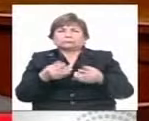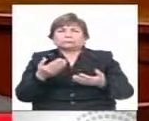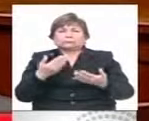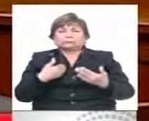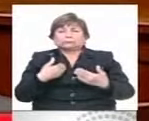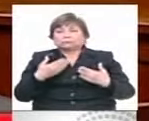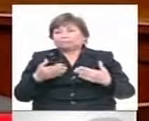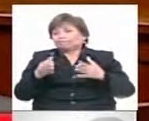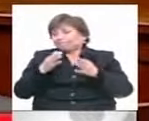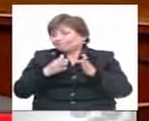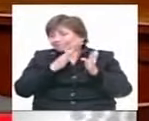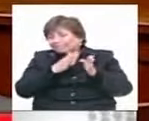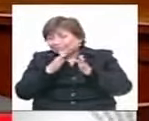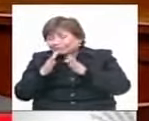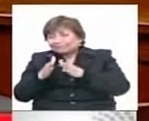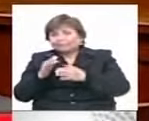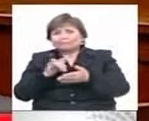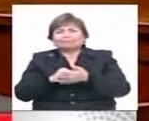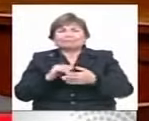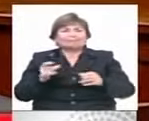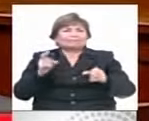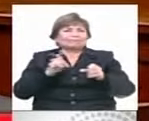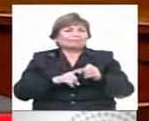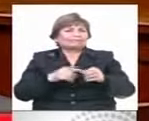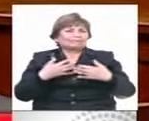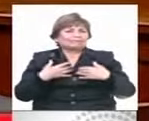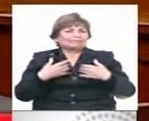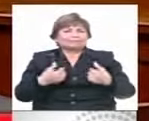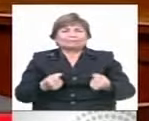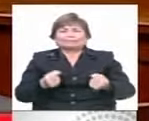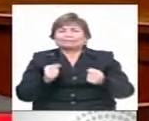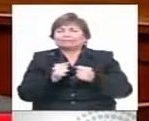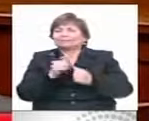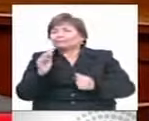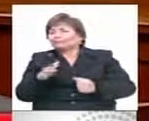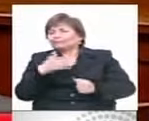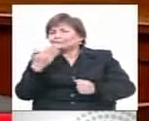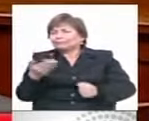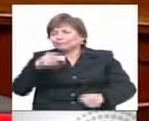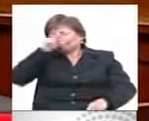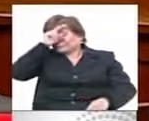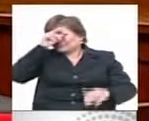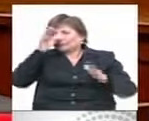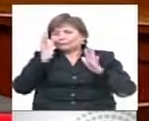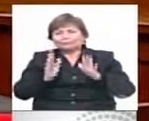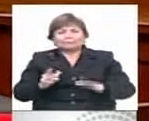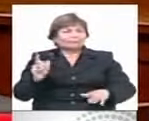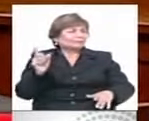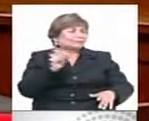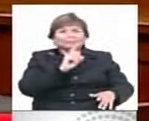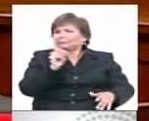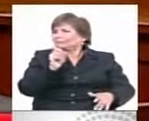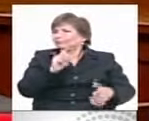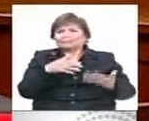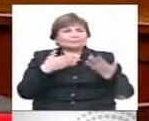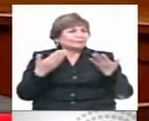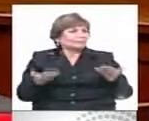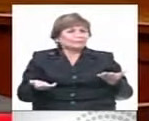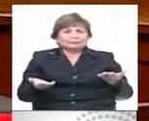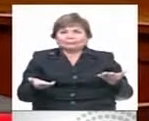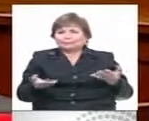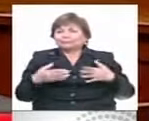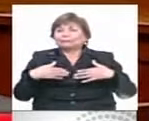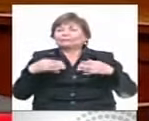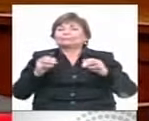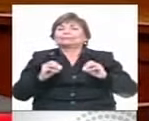logrado avanzar en la cobertura universal de salud, aún existen peruanos que no cuentan con un seguro. Por eso se ha